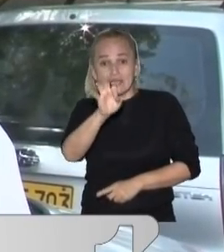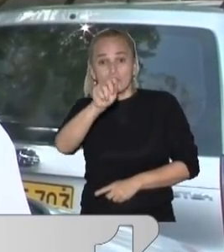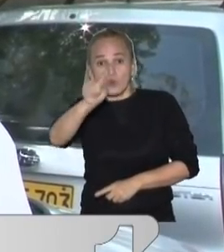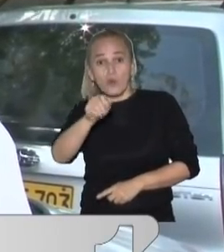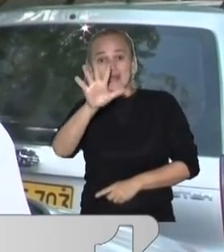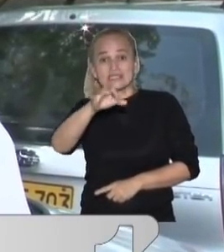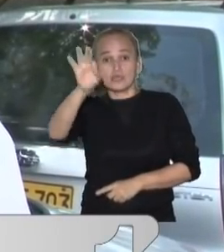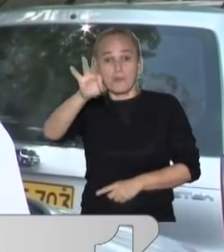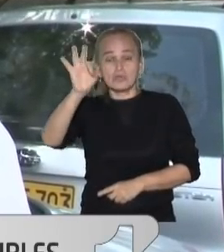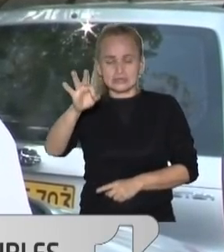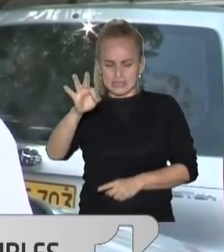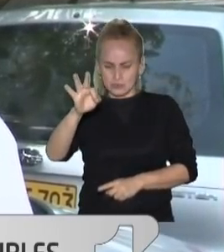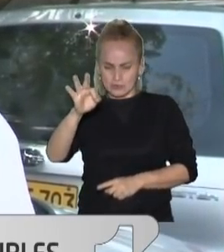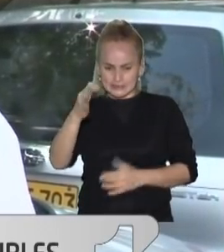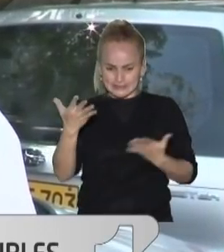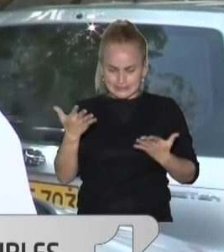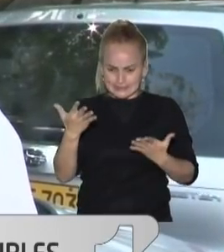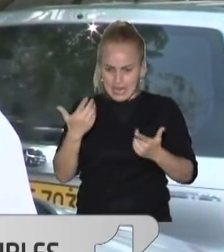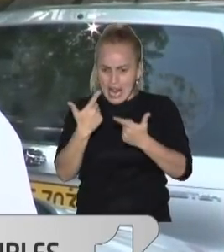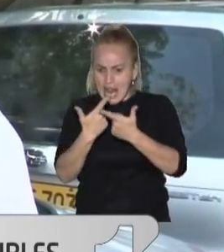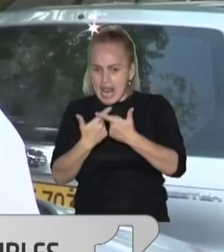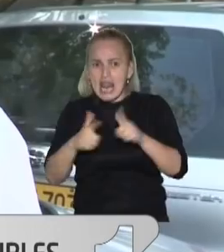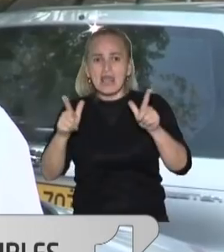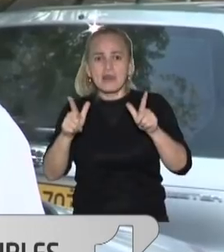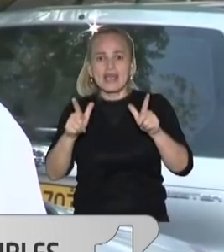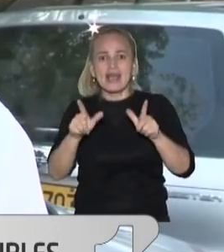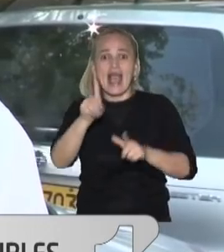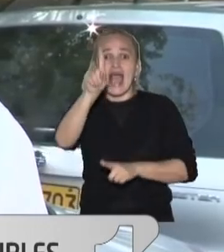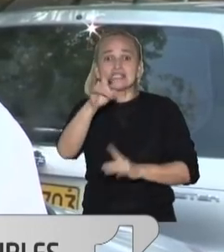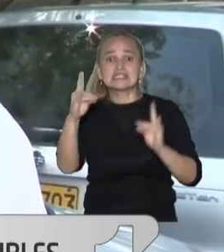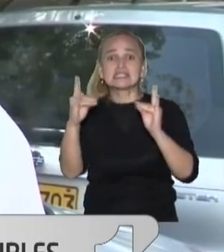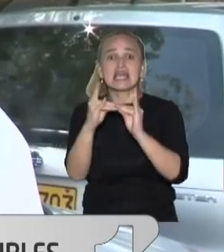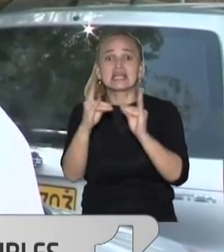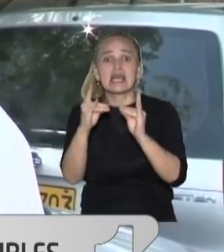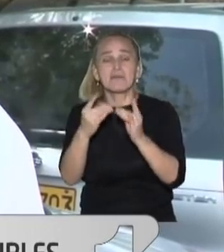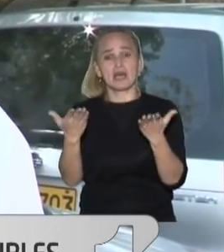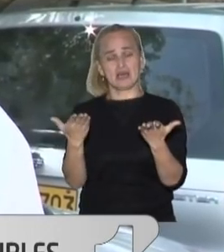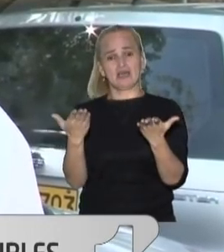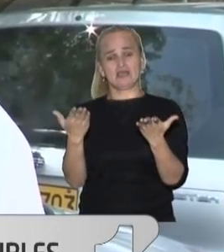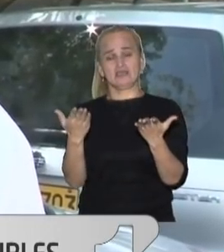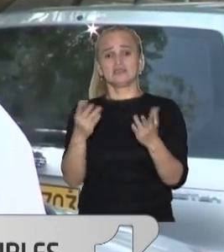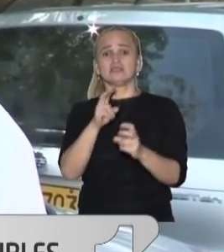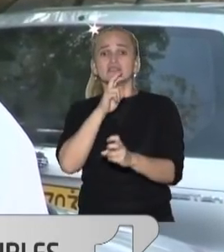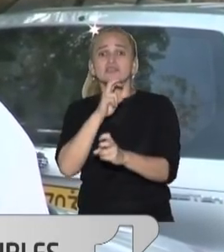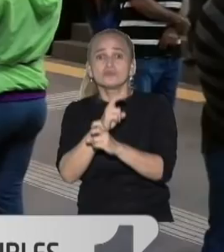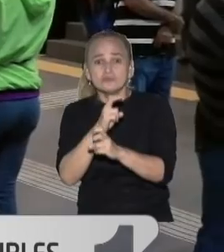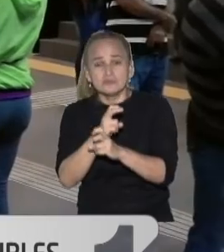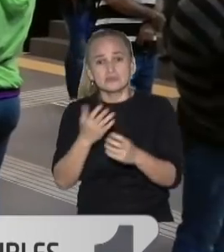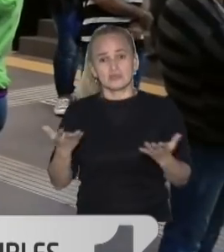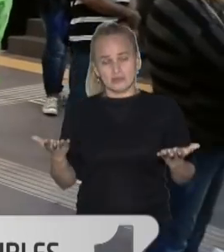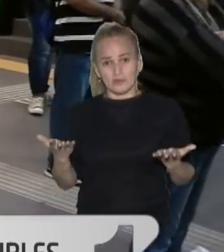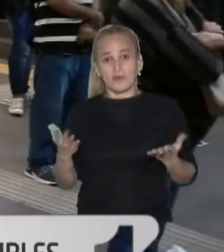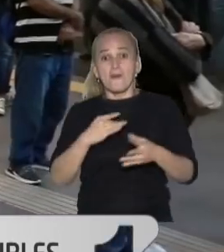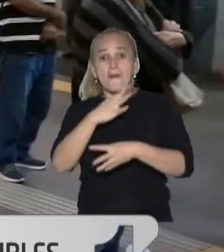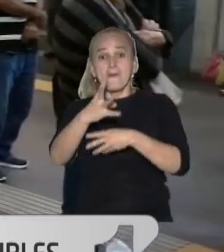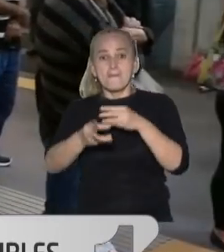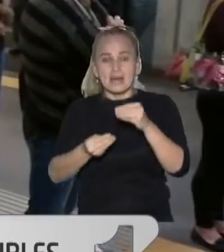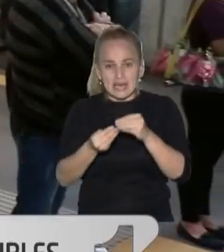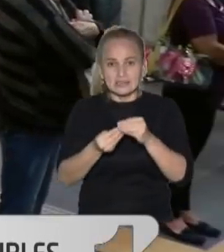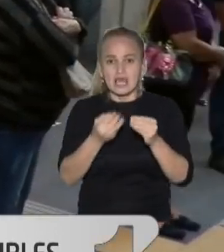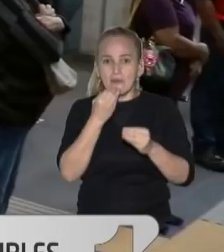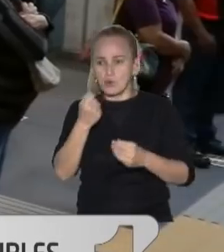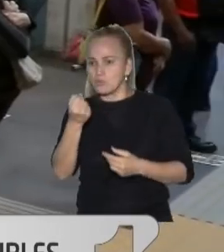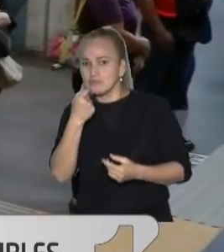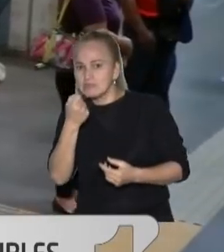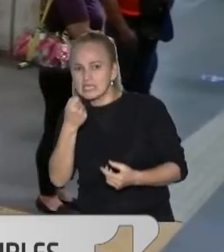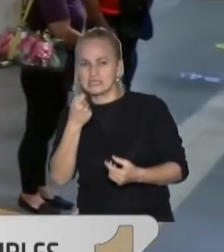98.5%, lo que deja disponibles 6 camas de cuidado intensivo máximo hoy en el área. También escasean algunos